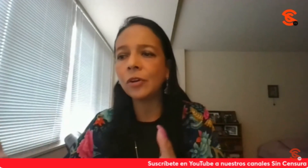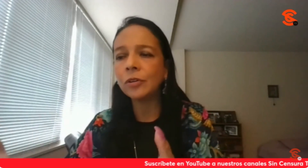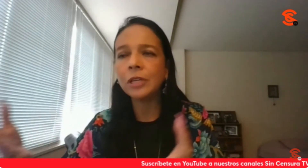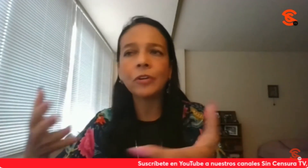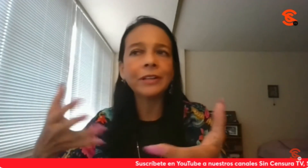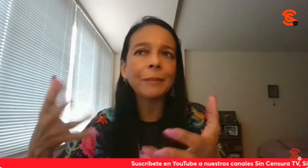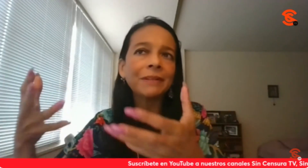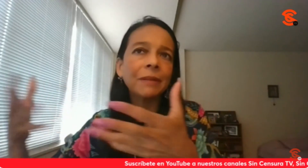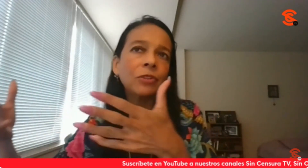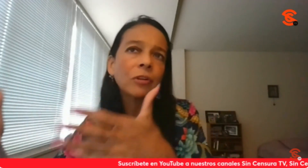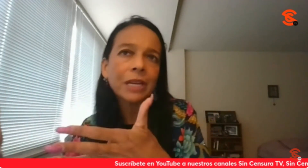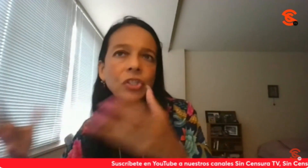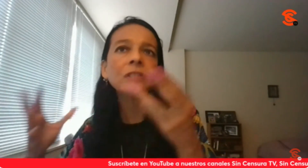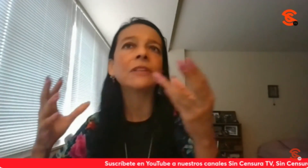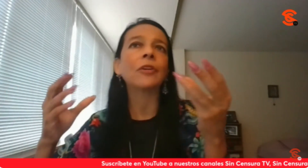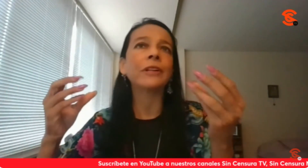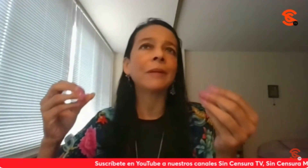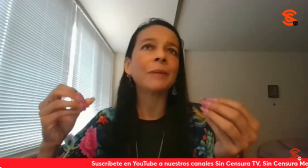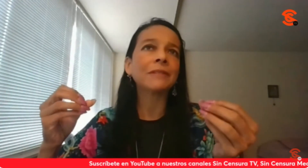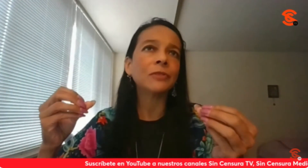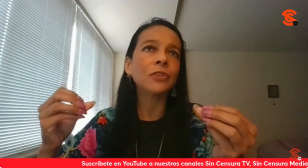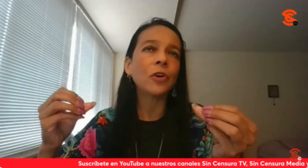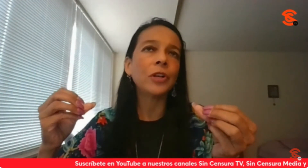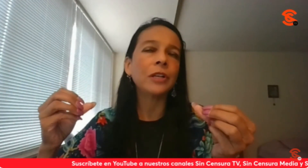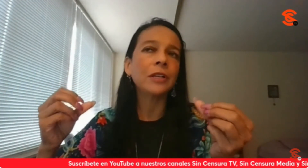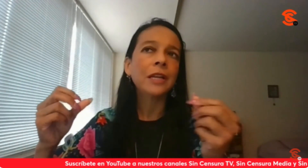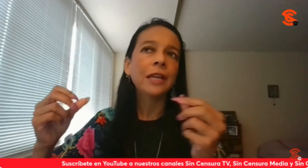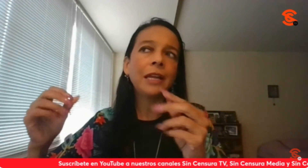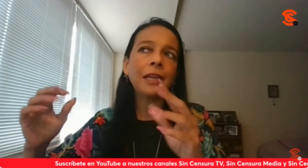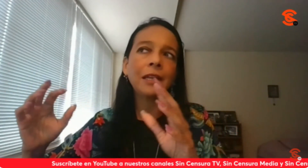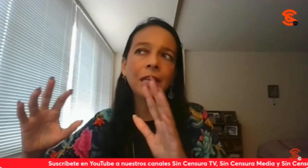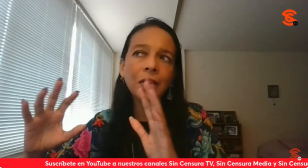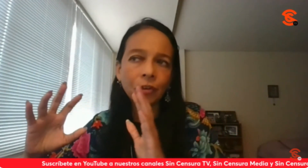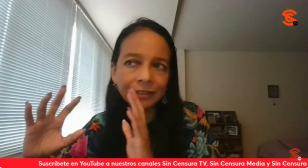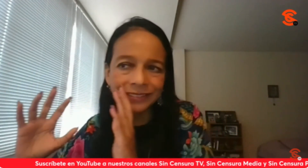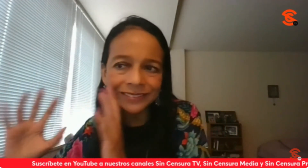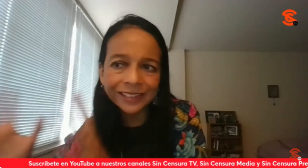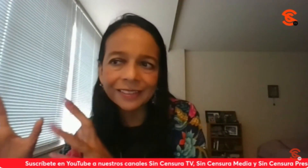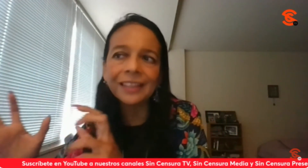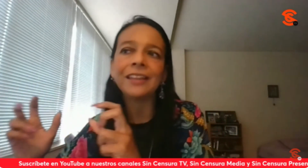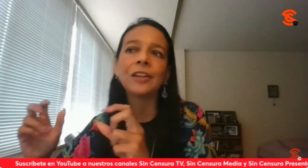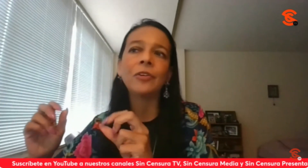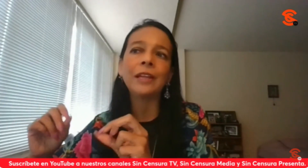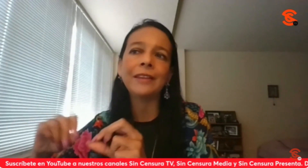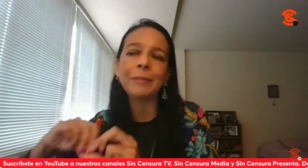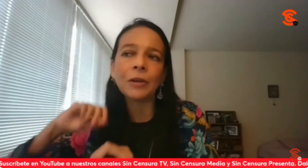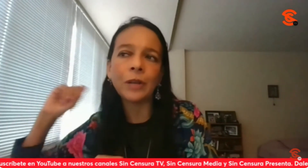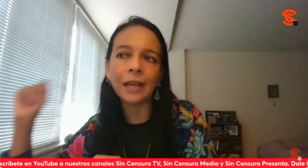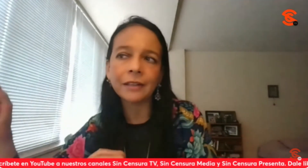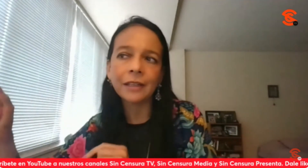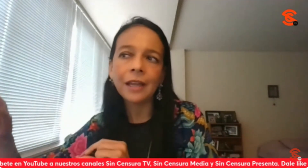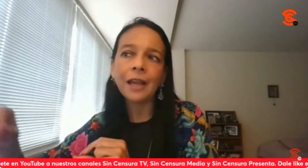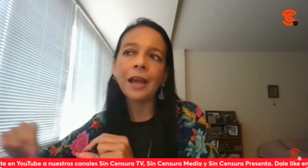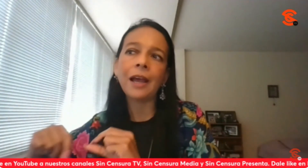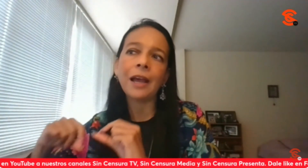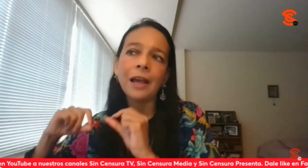Y con esta percepción machista, con esta percepción y con esta estrategia, ¿no? De